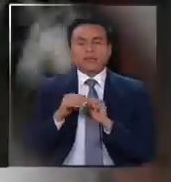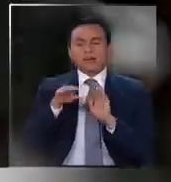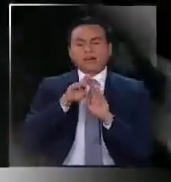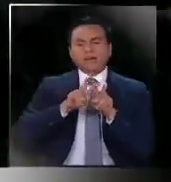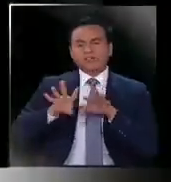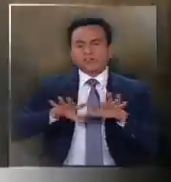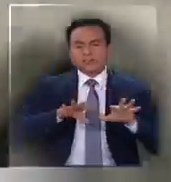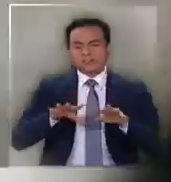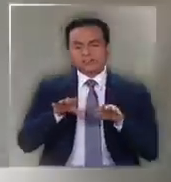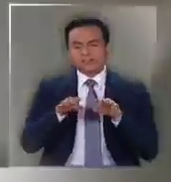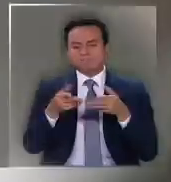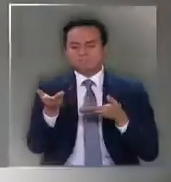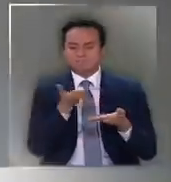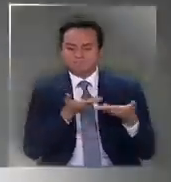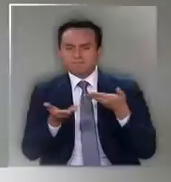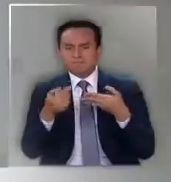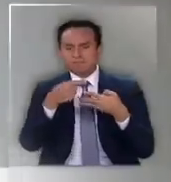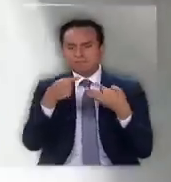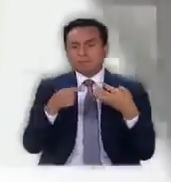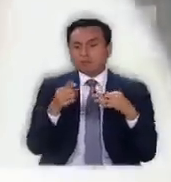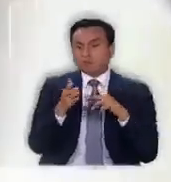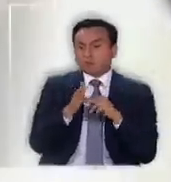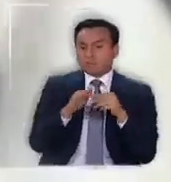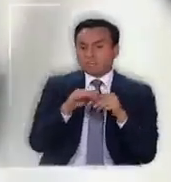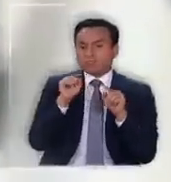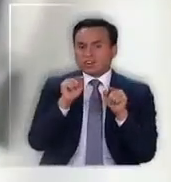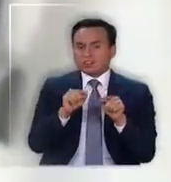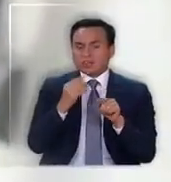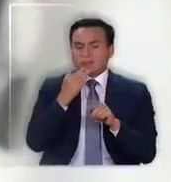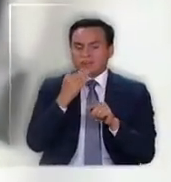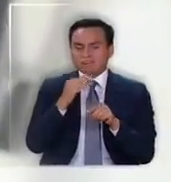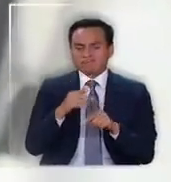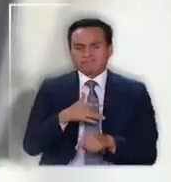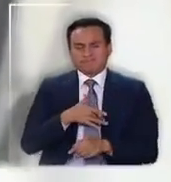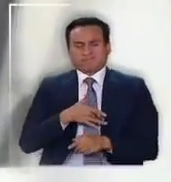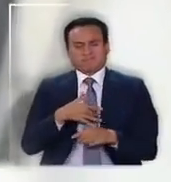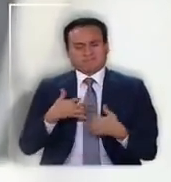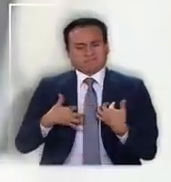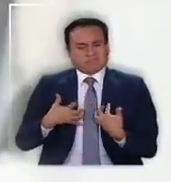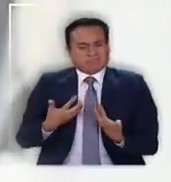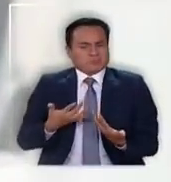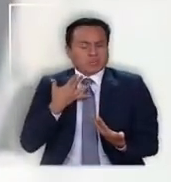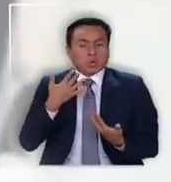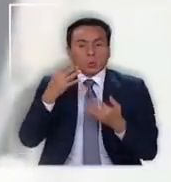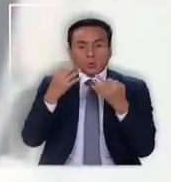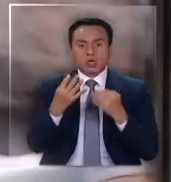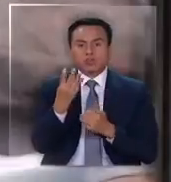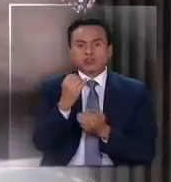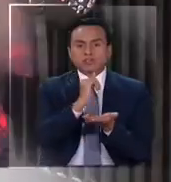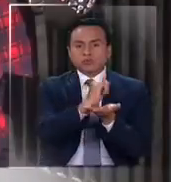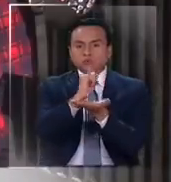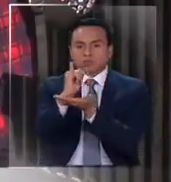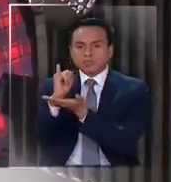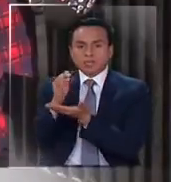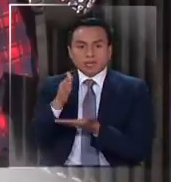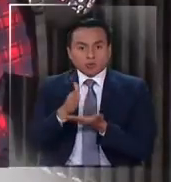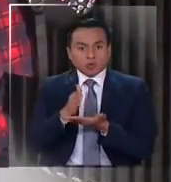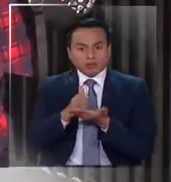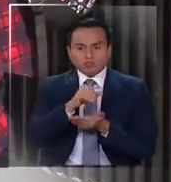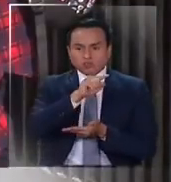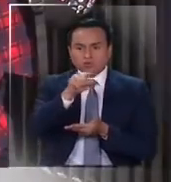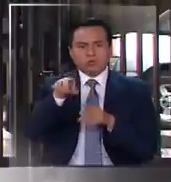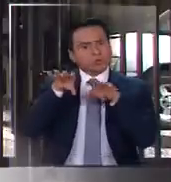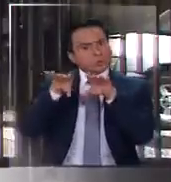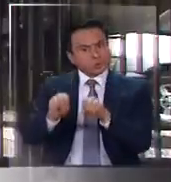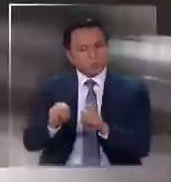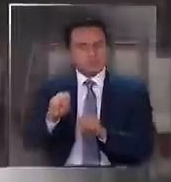que están sobre la mesa son las consecuencias de estos casos que han generado indignación justo cuando 14 instituciones de educación están